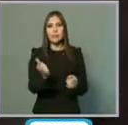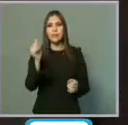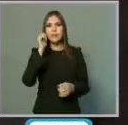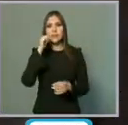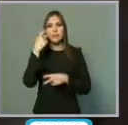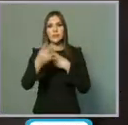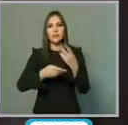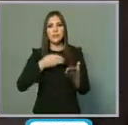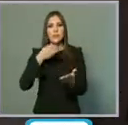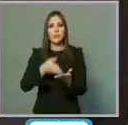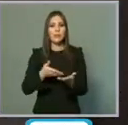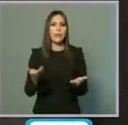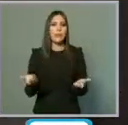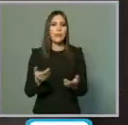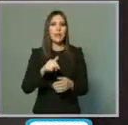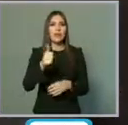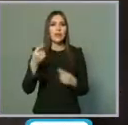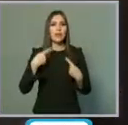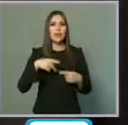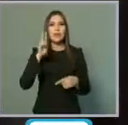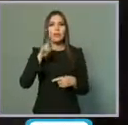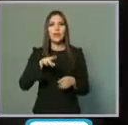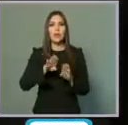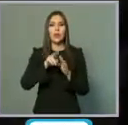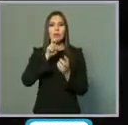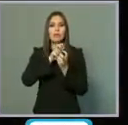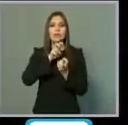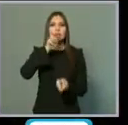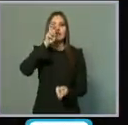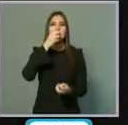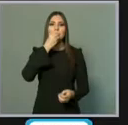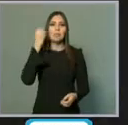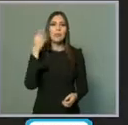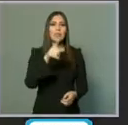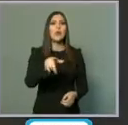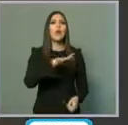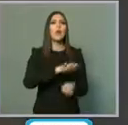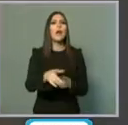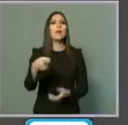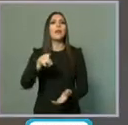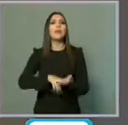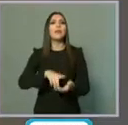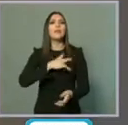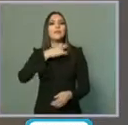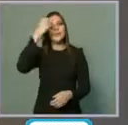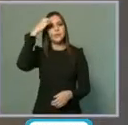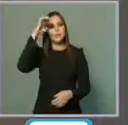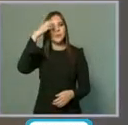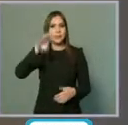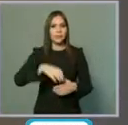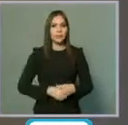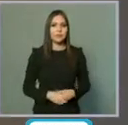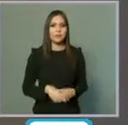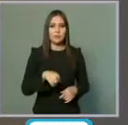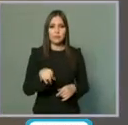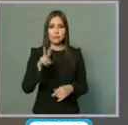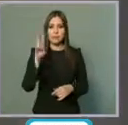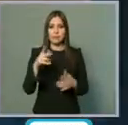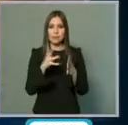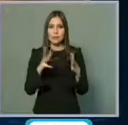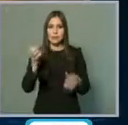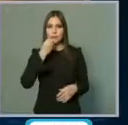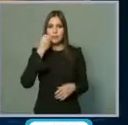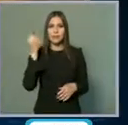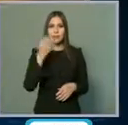presentan ahí y bueno, uno queda embelesado. Bueno, es un gran foro. ¿Cuál es tu experiencia de estar Es en un gran ese foro y como creadora